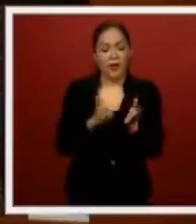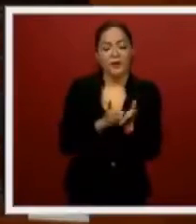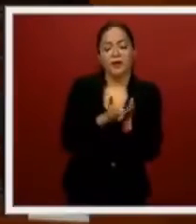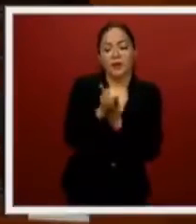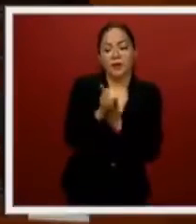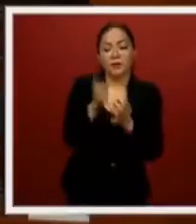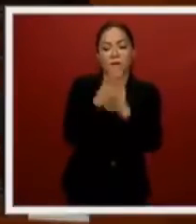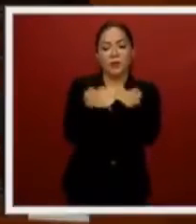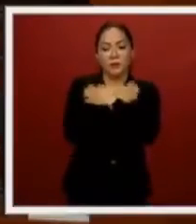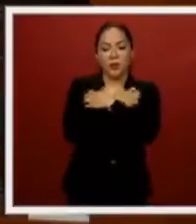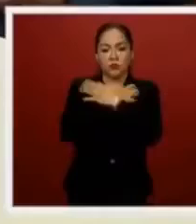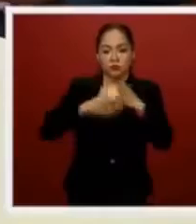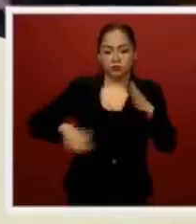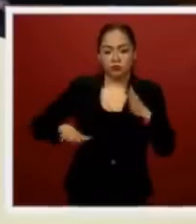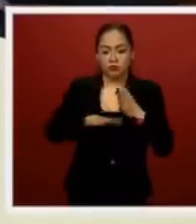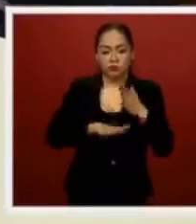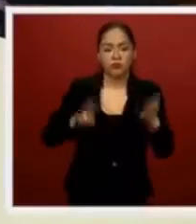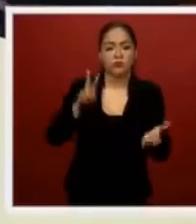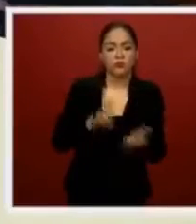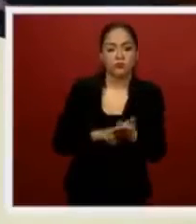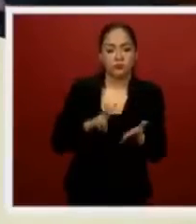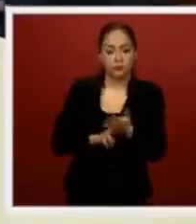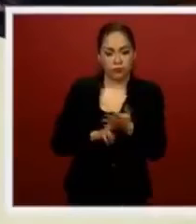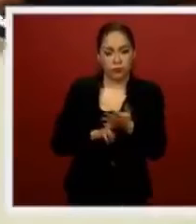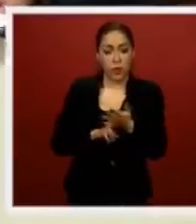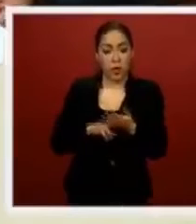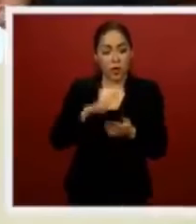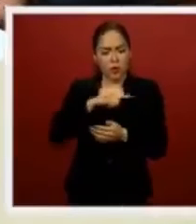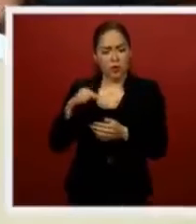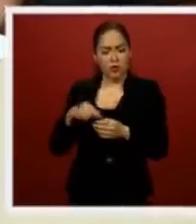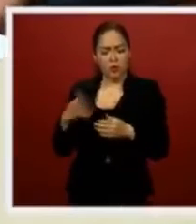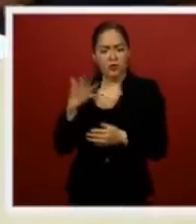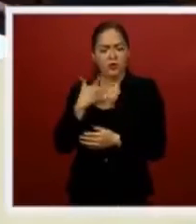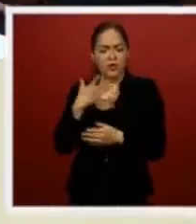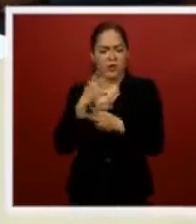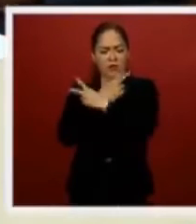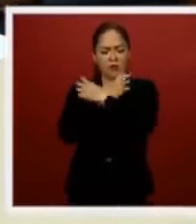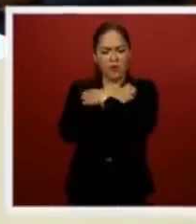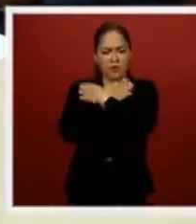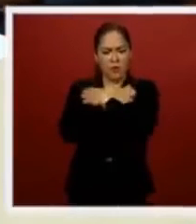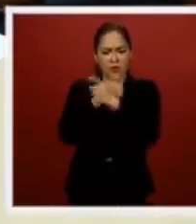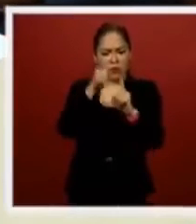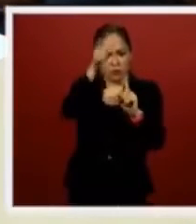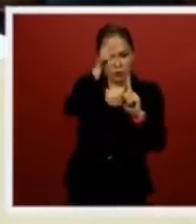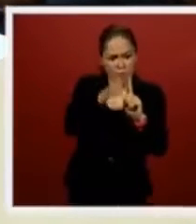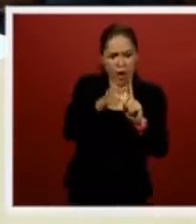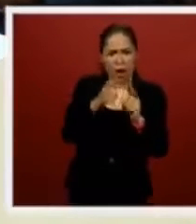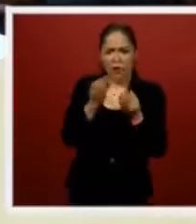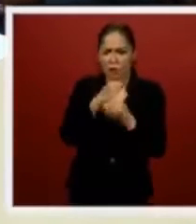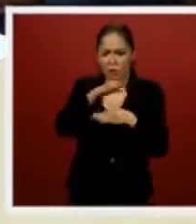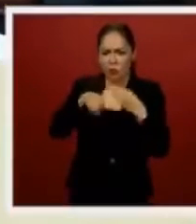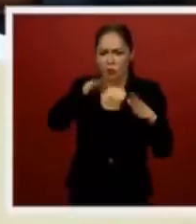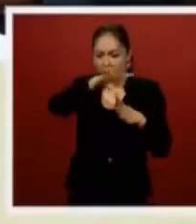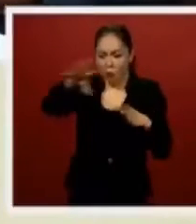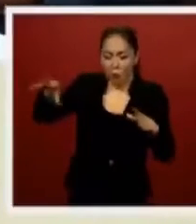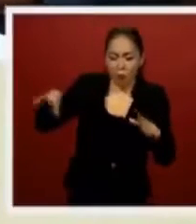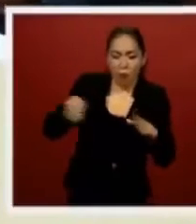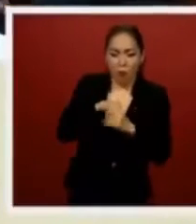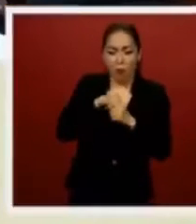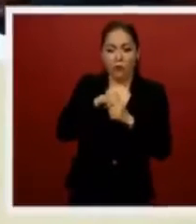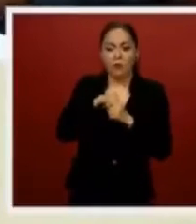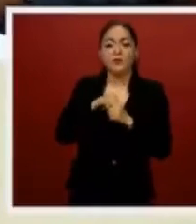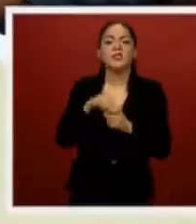sostenible. Y me imagino que para lograr una educación integral podemos hablar de diferentes aspectos que la conforman, ¿no?